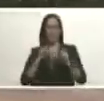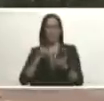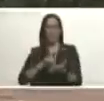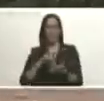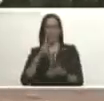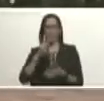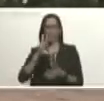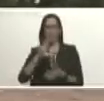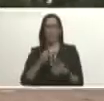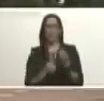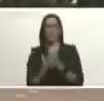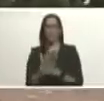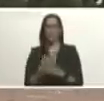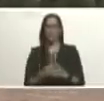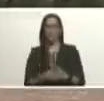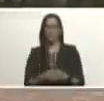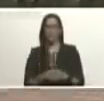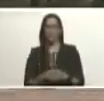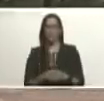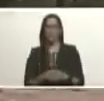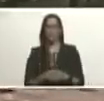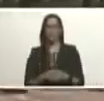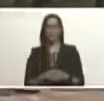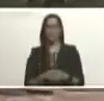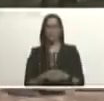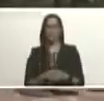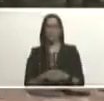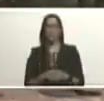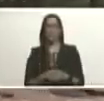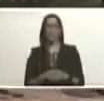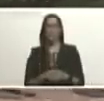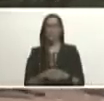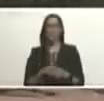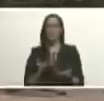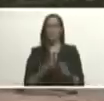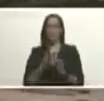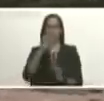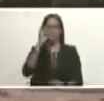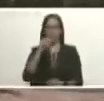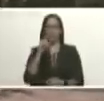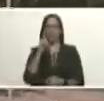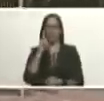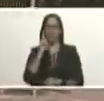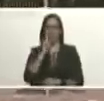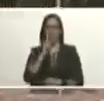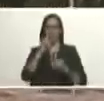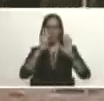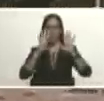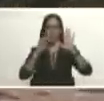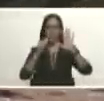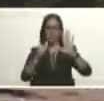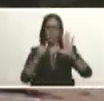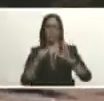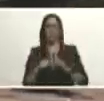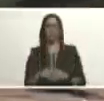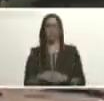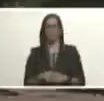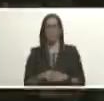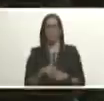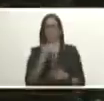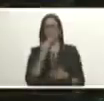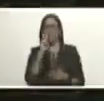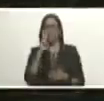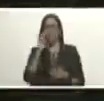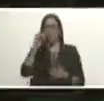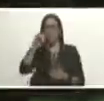enero. 23 de enero. Muy bien. Gracias, excelente. ¿Y cuánto mides tú? 1.96, mi comandante 1.96, en jefe. 1.96, está casi para 2 metros. Bueno, estamos pase